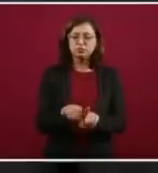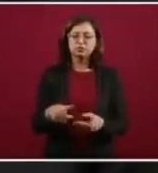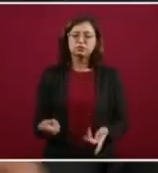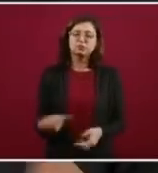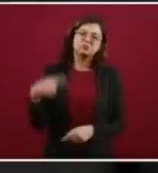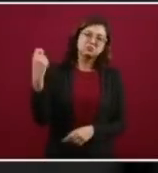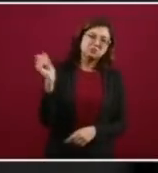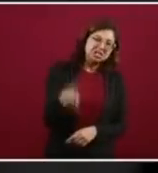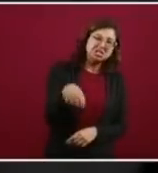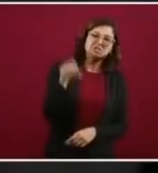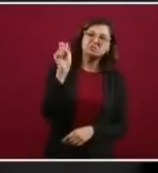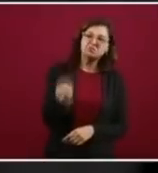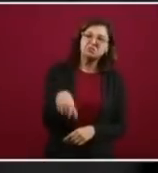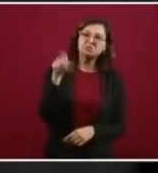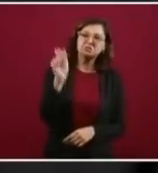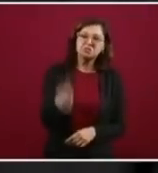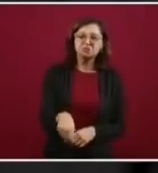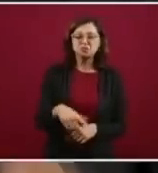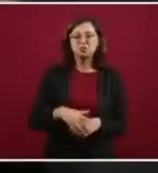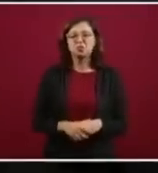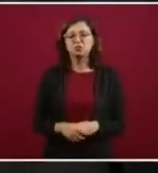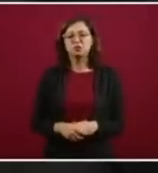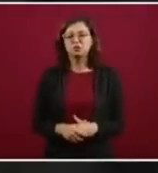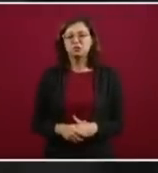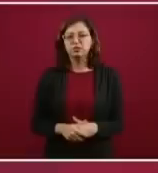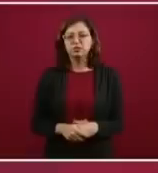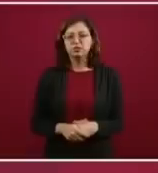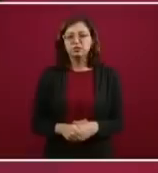Ya lo hemos dicho aquí, pero